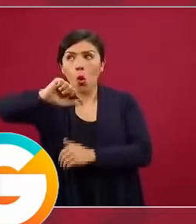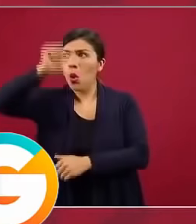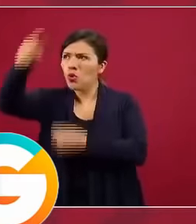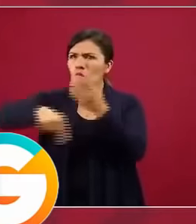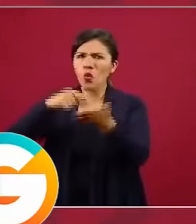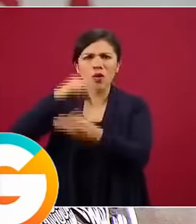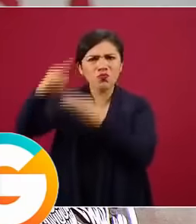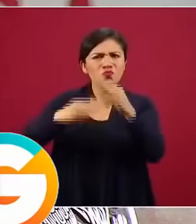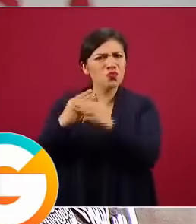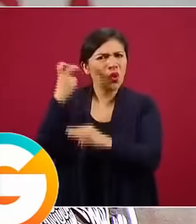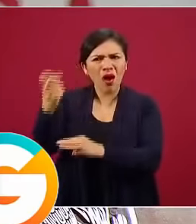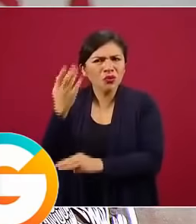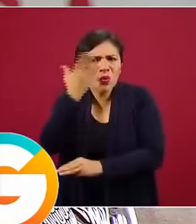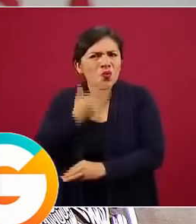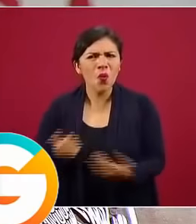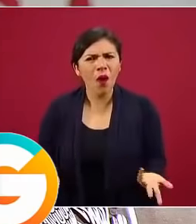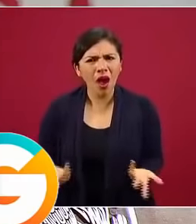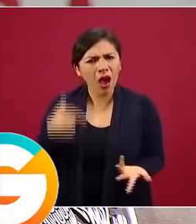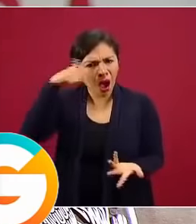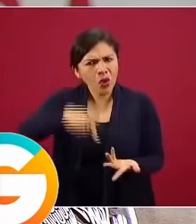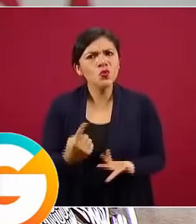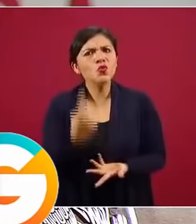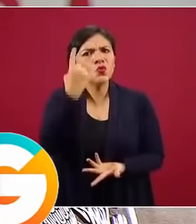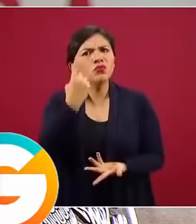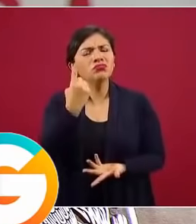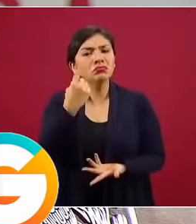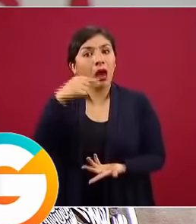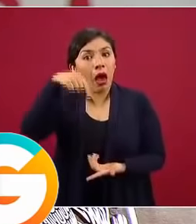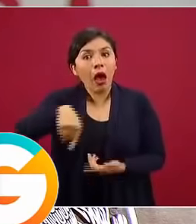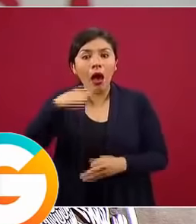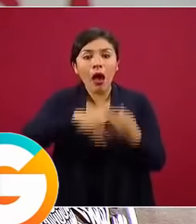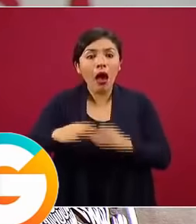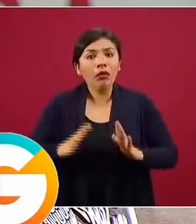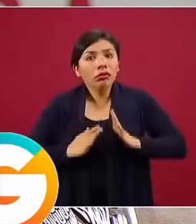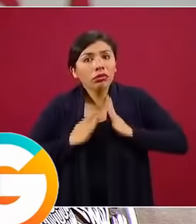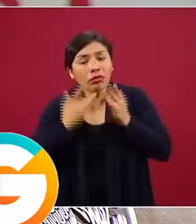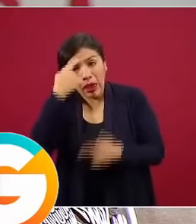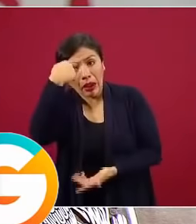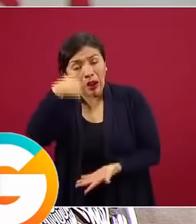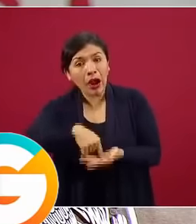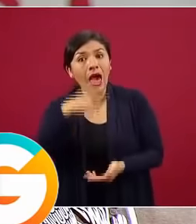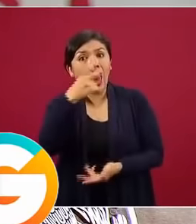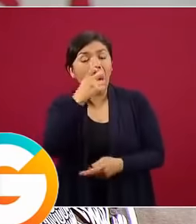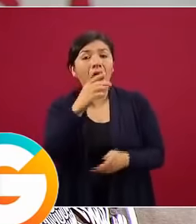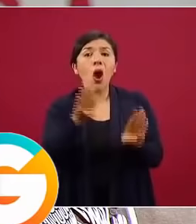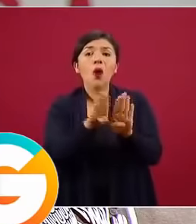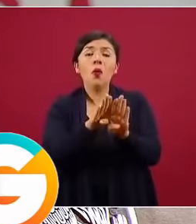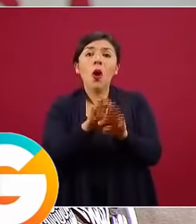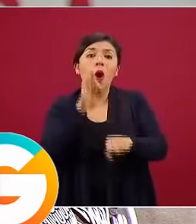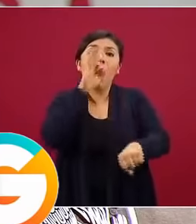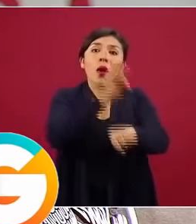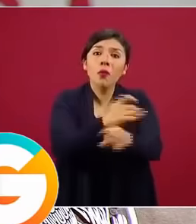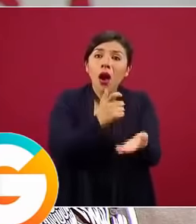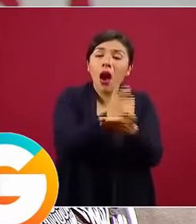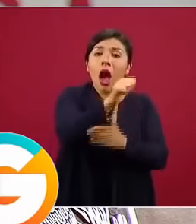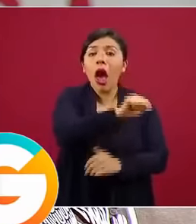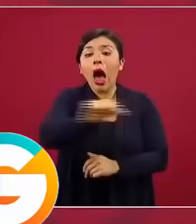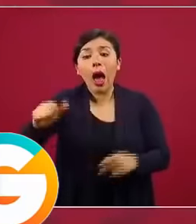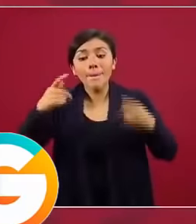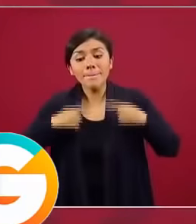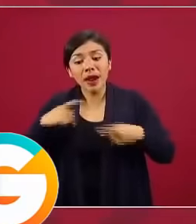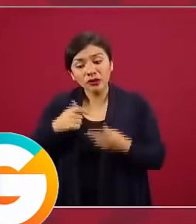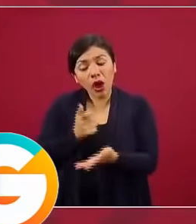del mundo. Y nos hacían creer que el subsidio era a la gente,